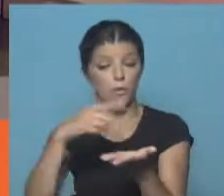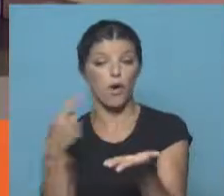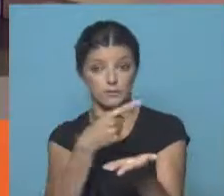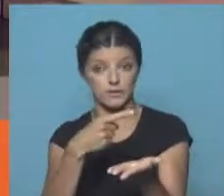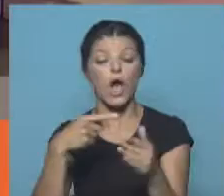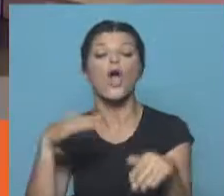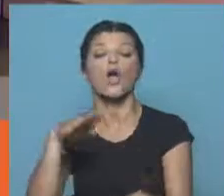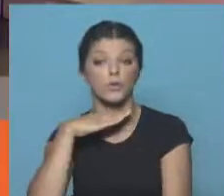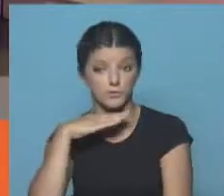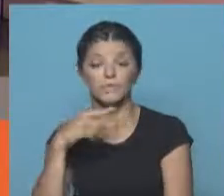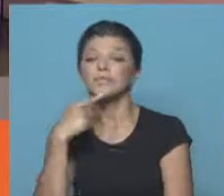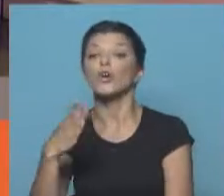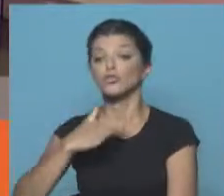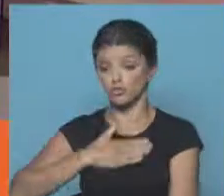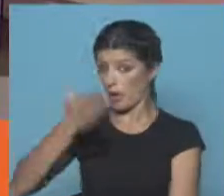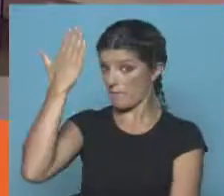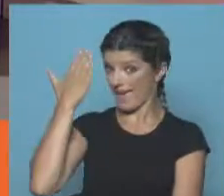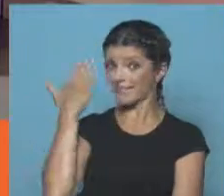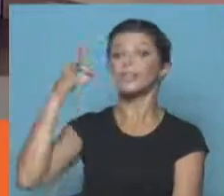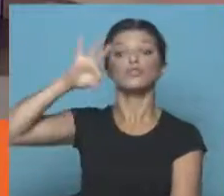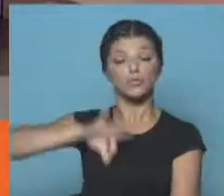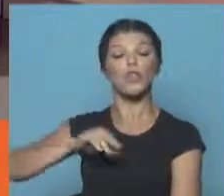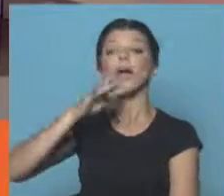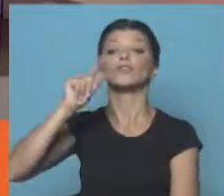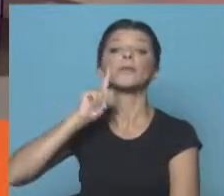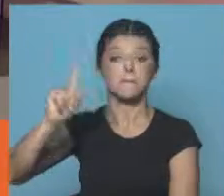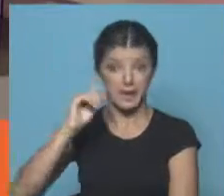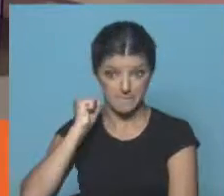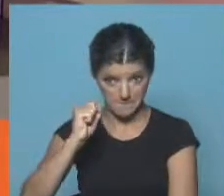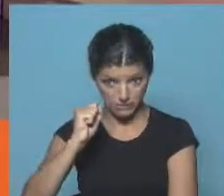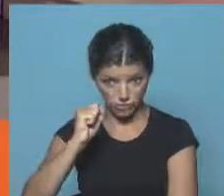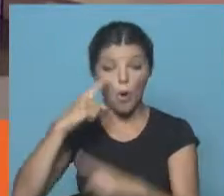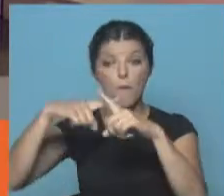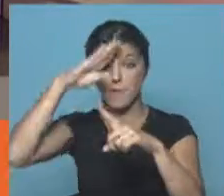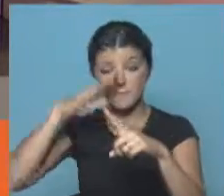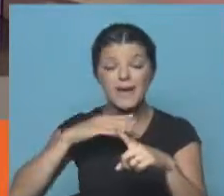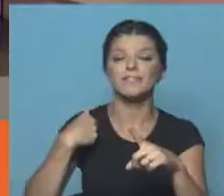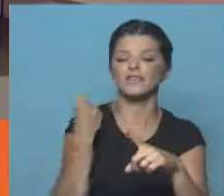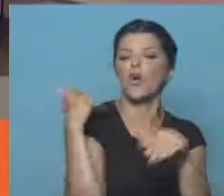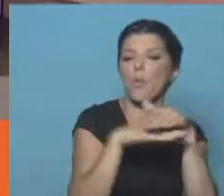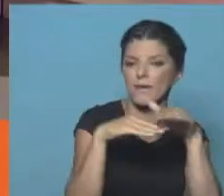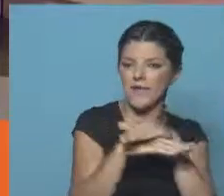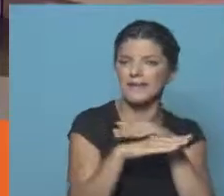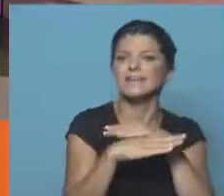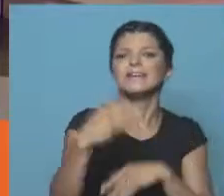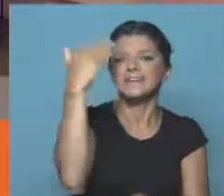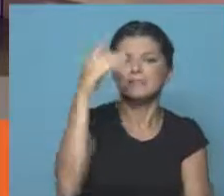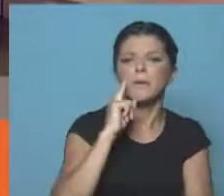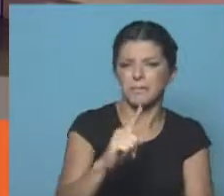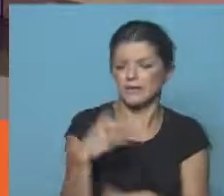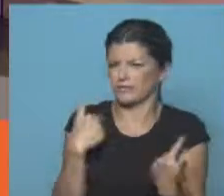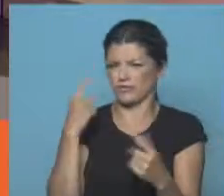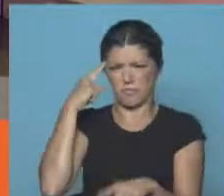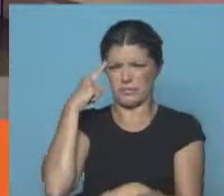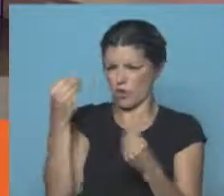ganaba 14.000 pesos por mes y decía que ahorraba 5.000. No se entiende demasiado cómo lograba vivir y poder adquirir esa propiedad con los